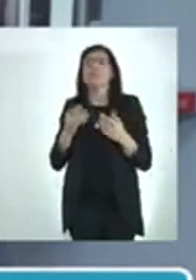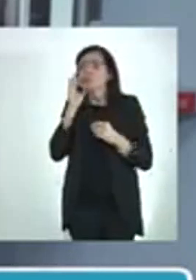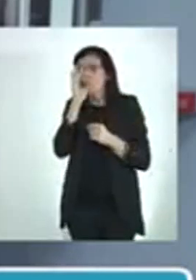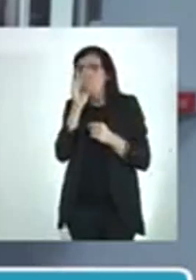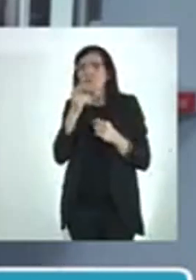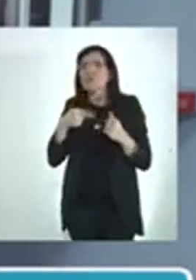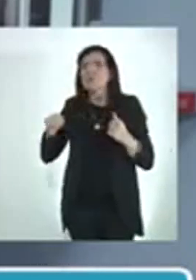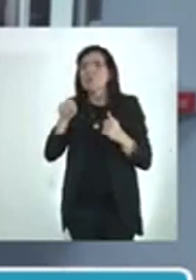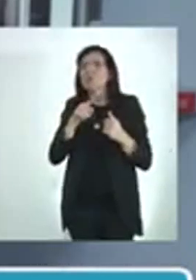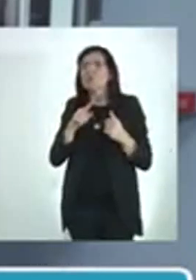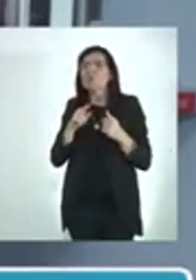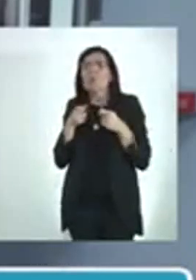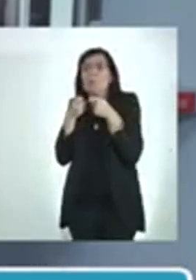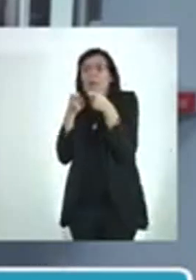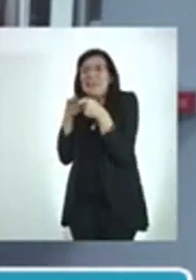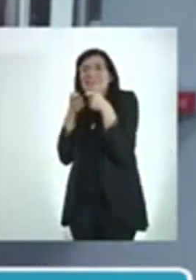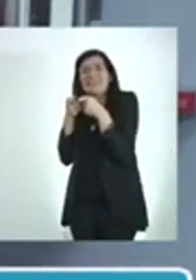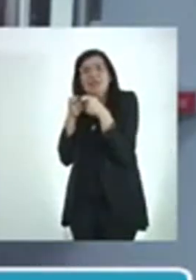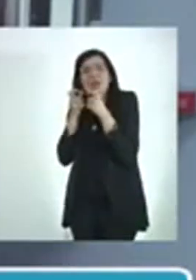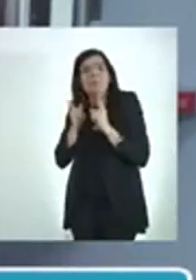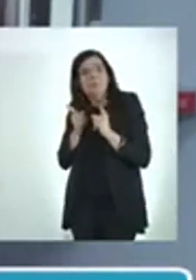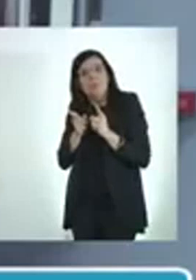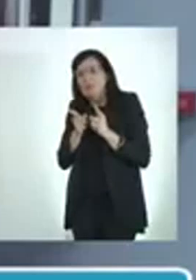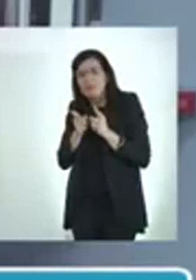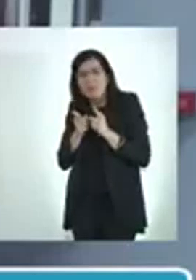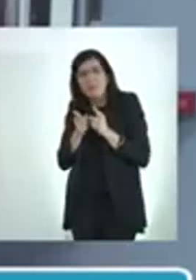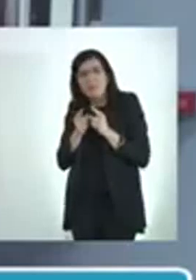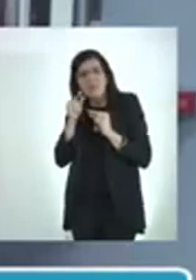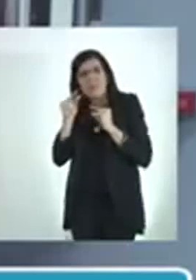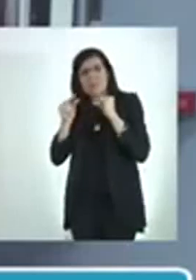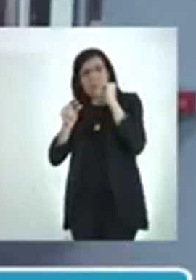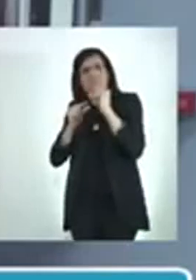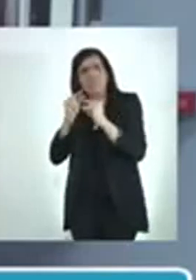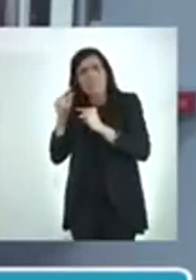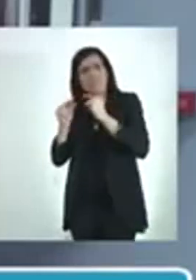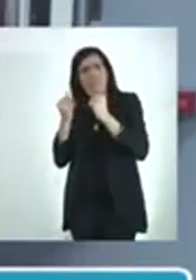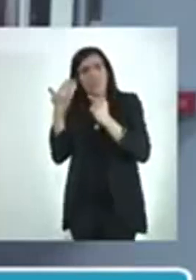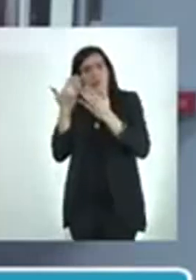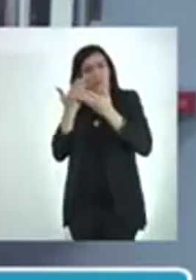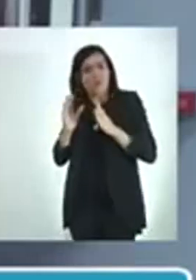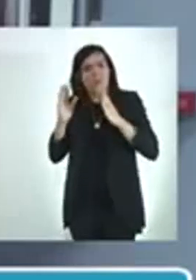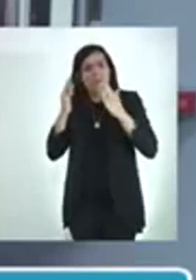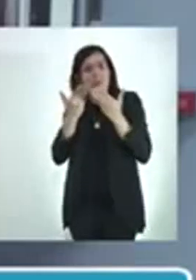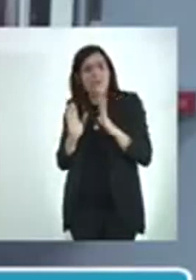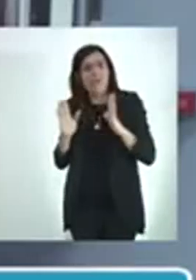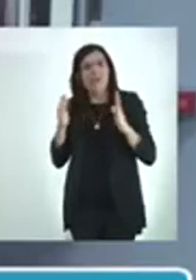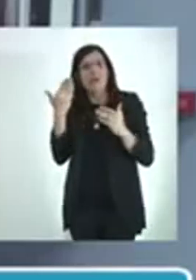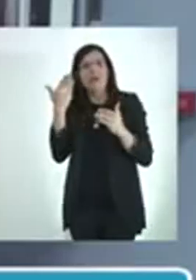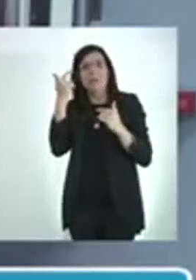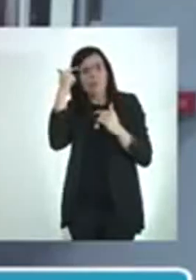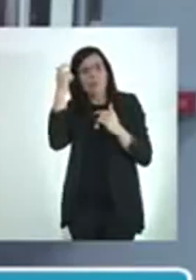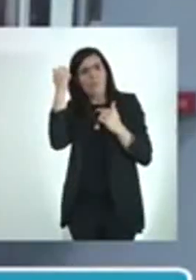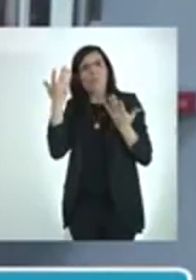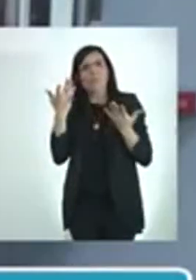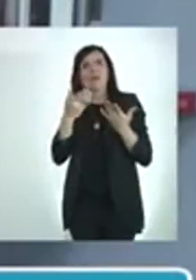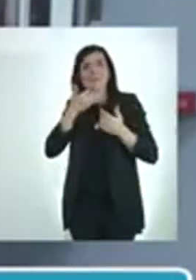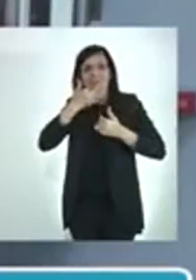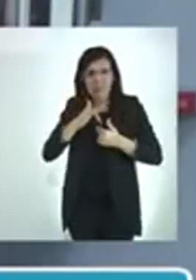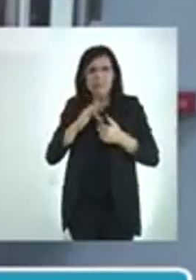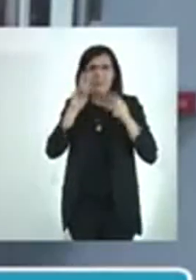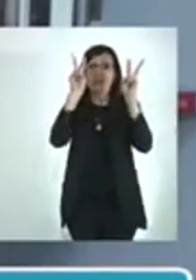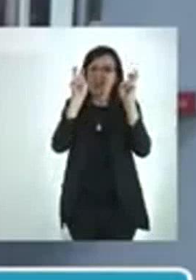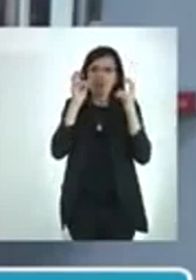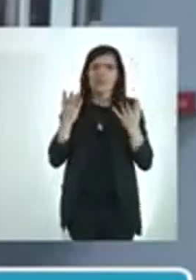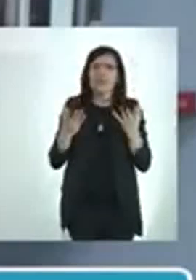docentes. Es decir, bueno, tenemos que volver a pensar la escuela como equipos de trabajo en serio y como familia pedagógica en